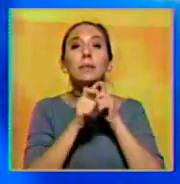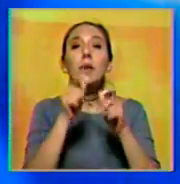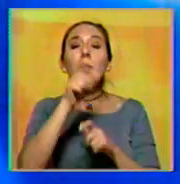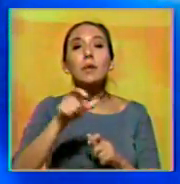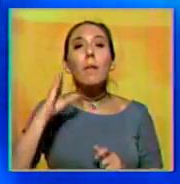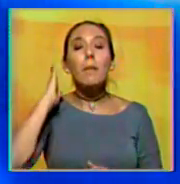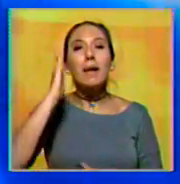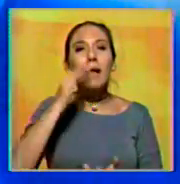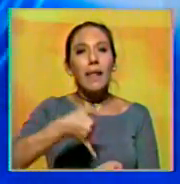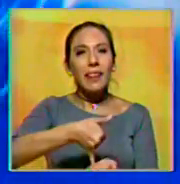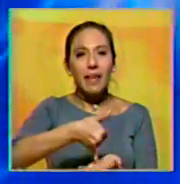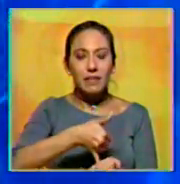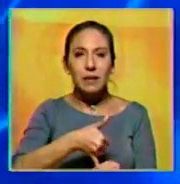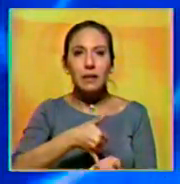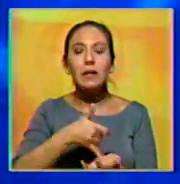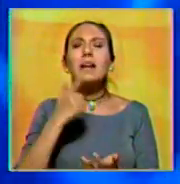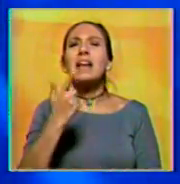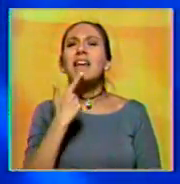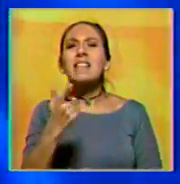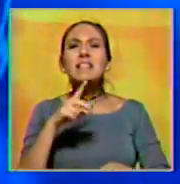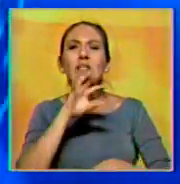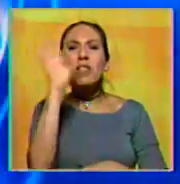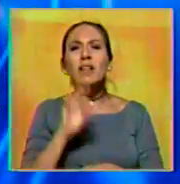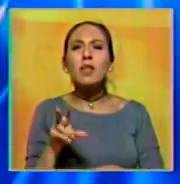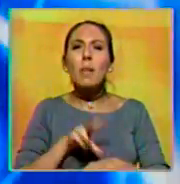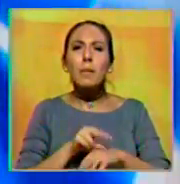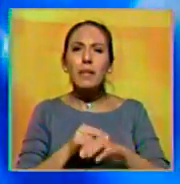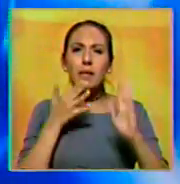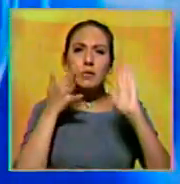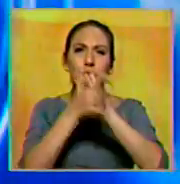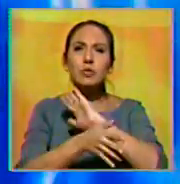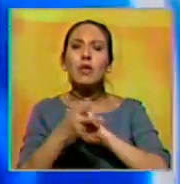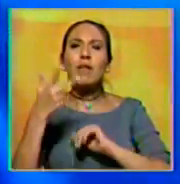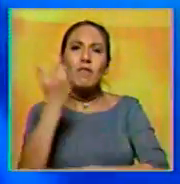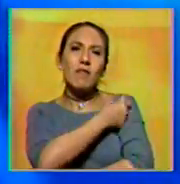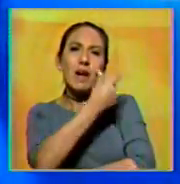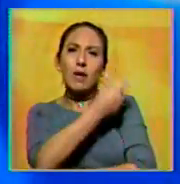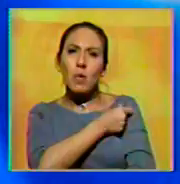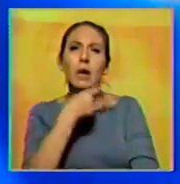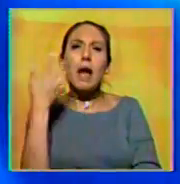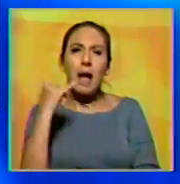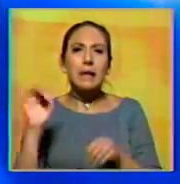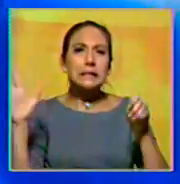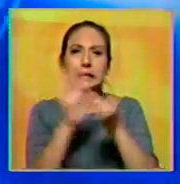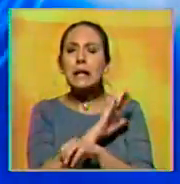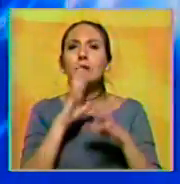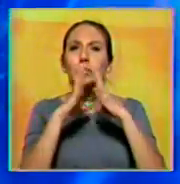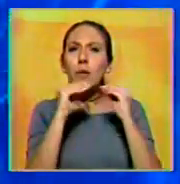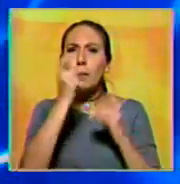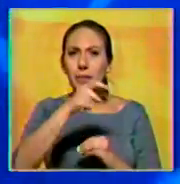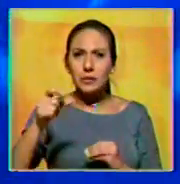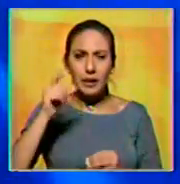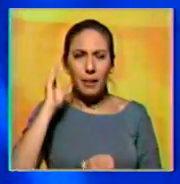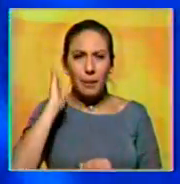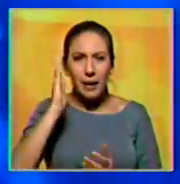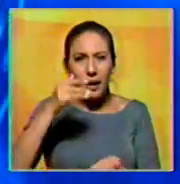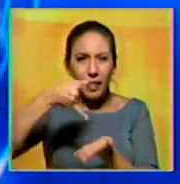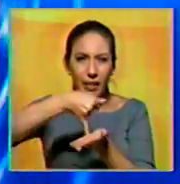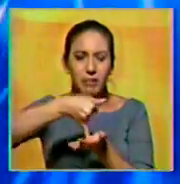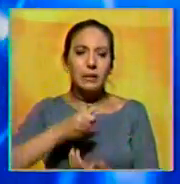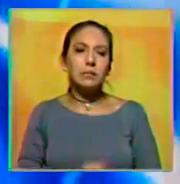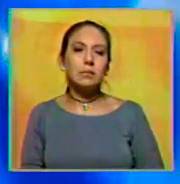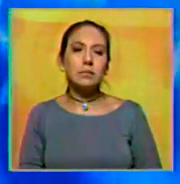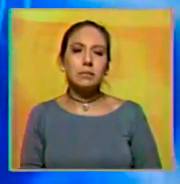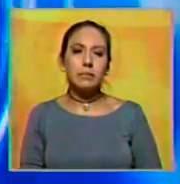información manejan desde la Federación con respecto a la cantidad de vacunas necesarias para cubrir a todos los grupos de riesgo? Así es.